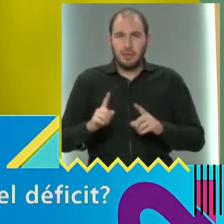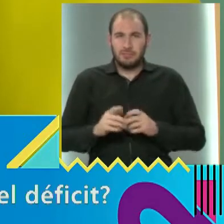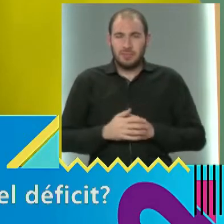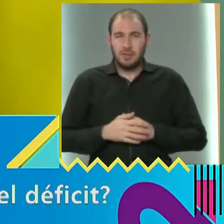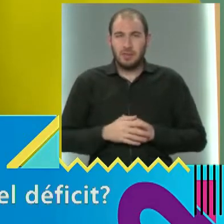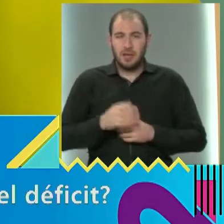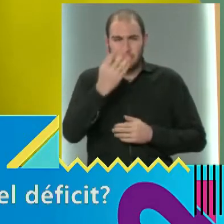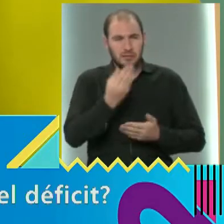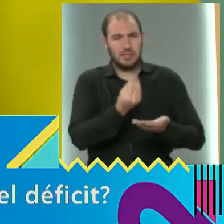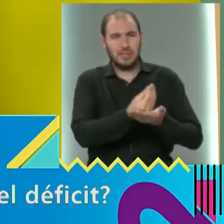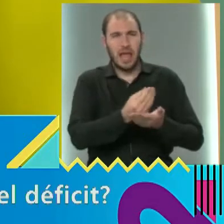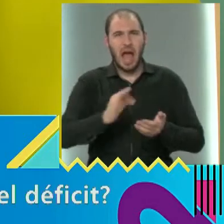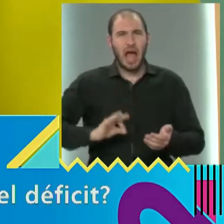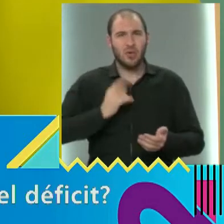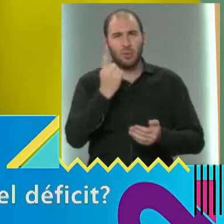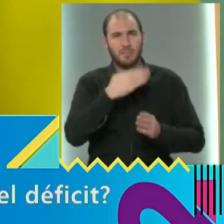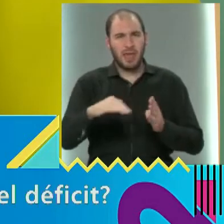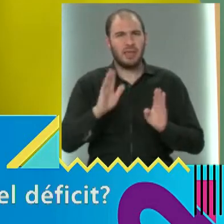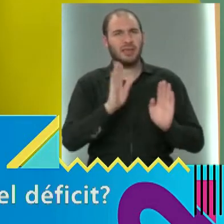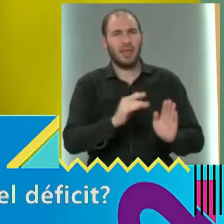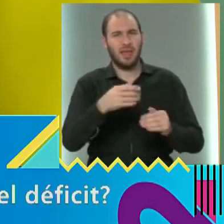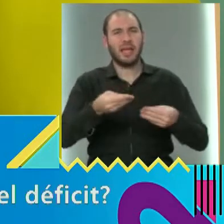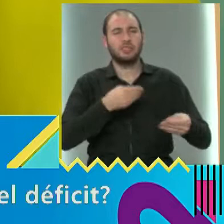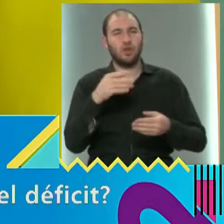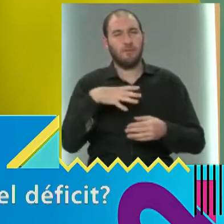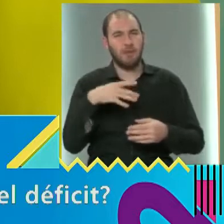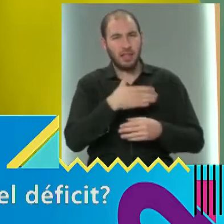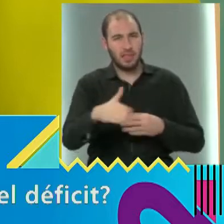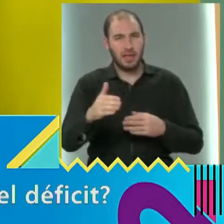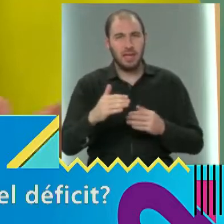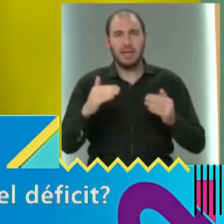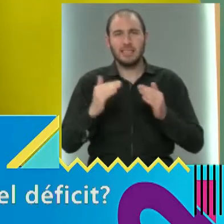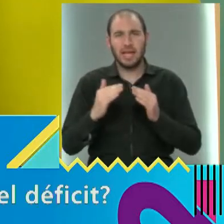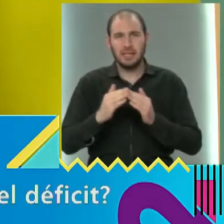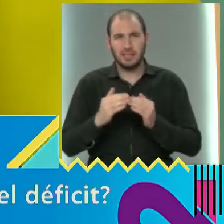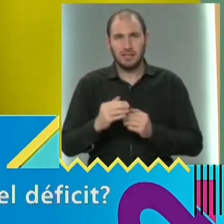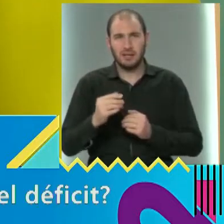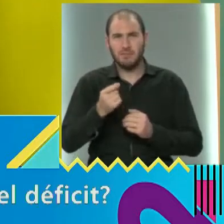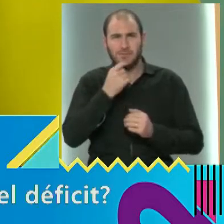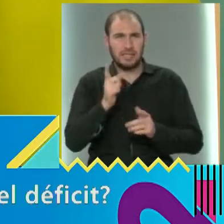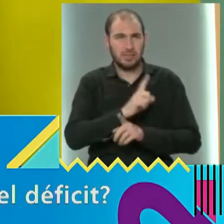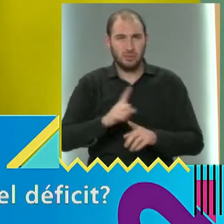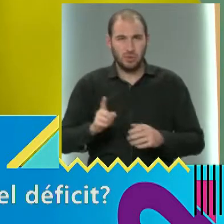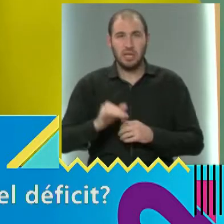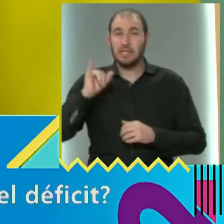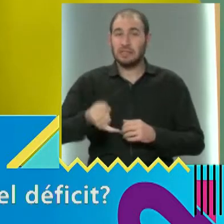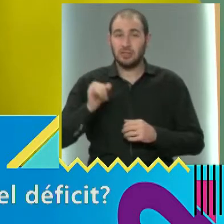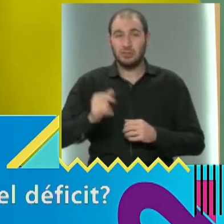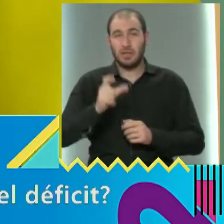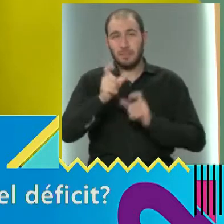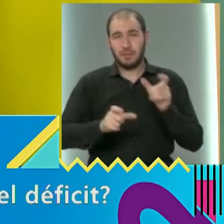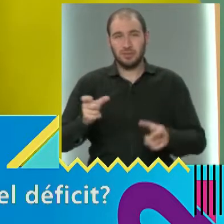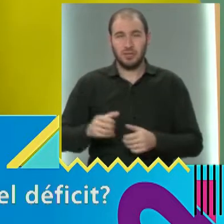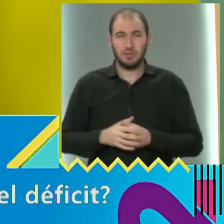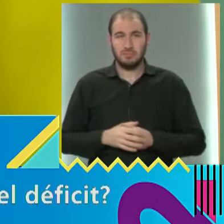al funcionario le queda 1 año y medio de gestión. Y la casa no es tan fácil. Sí o sí la gente tiene